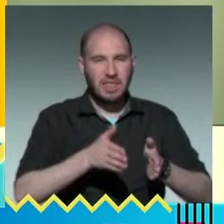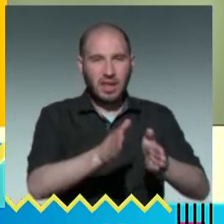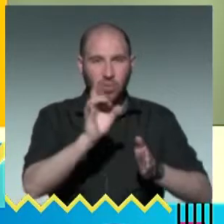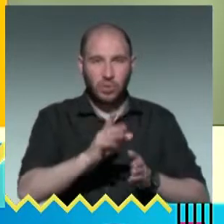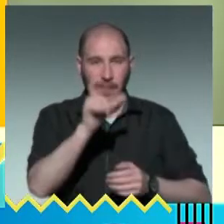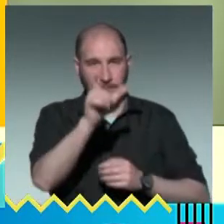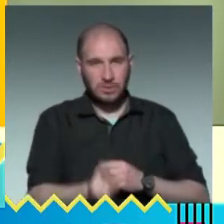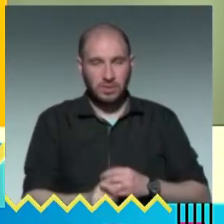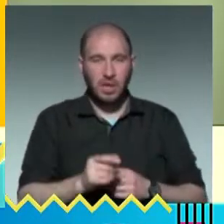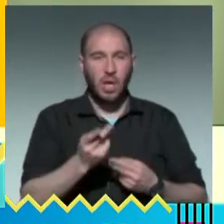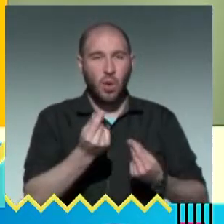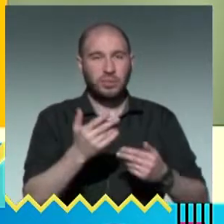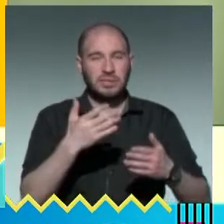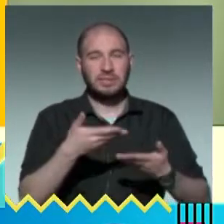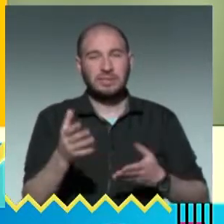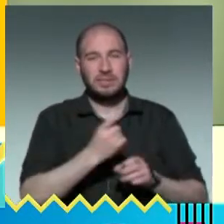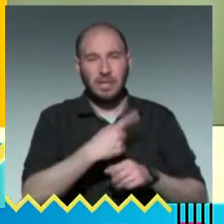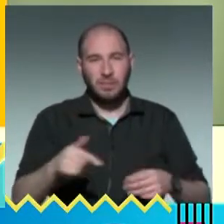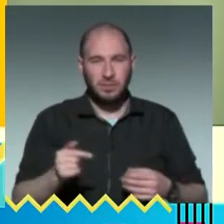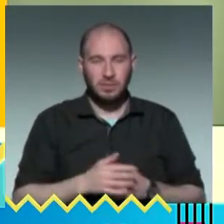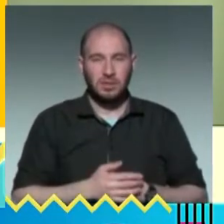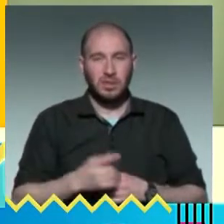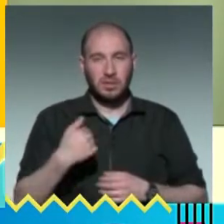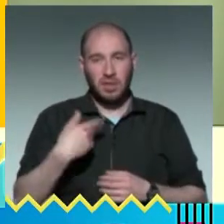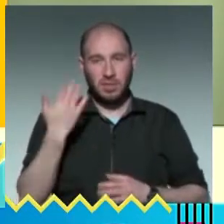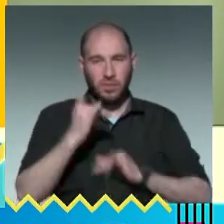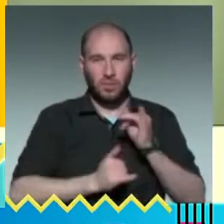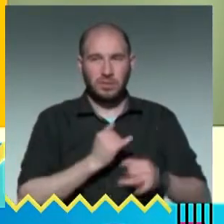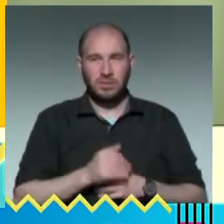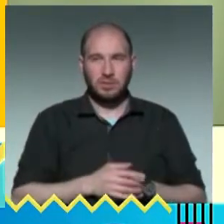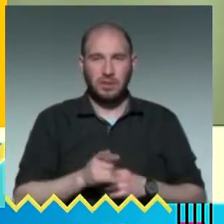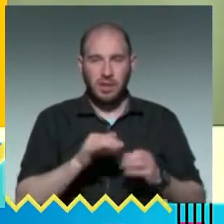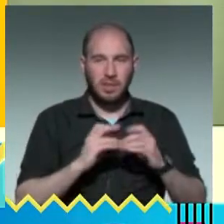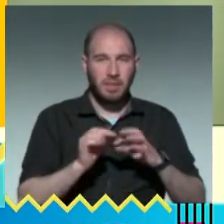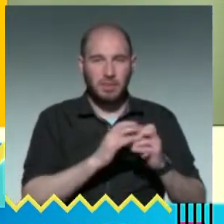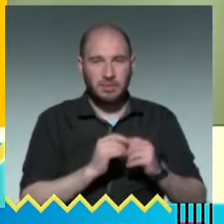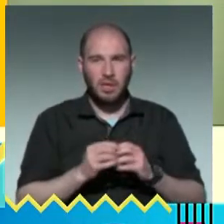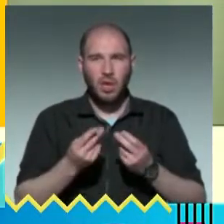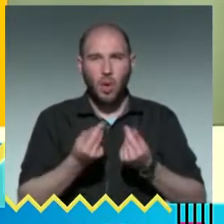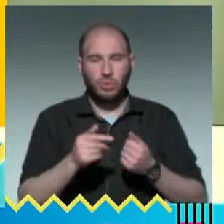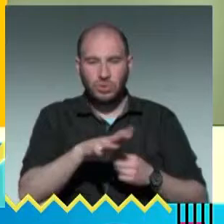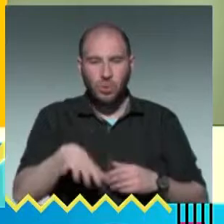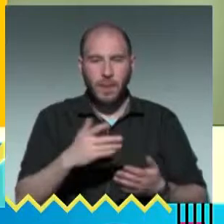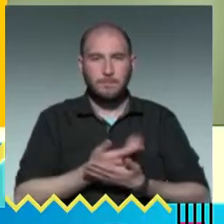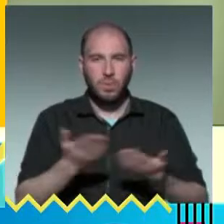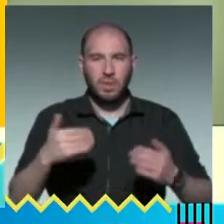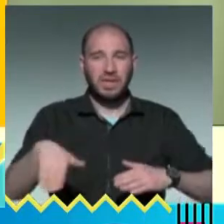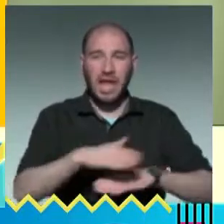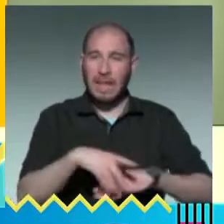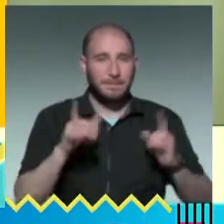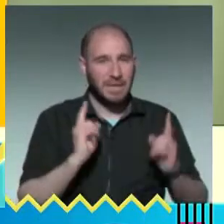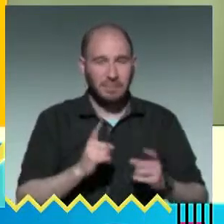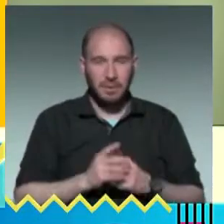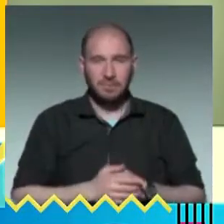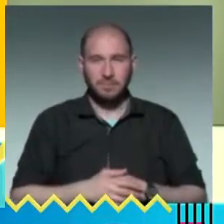la persona, el usuario del servicio de transporte, yo recién lo decía, estamos discutiendo la utilización del espacio público. La calle es la misma